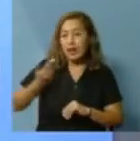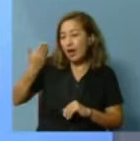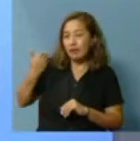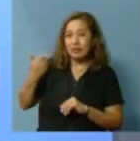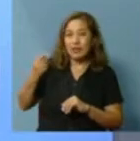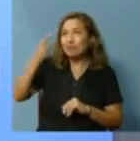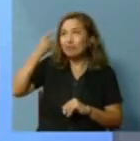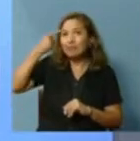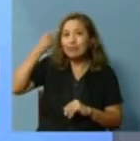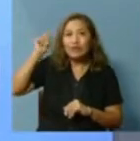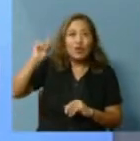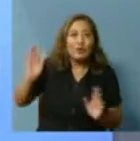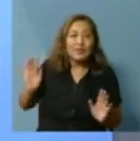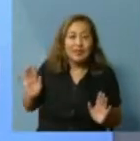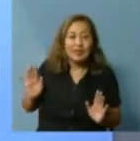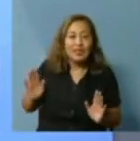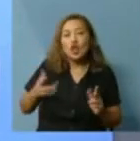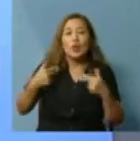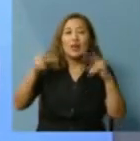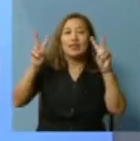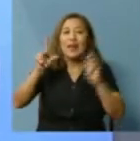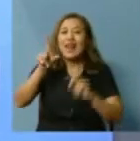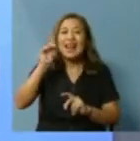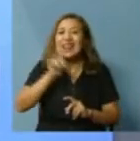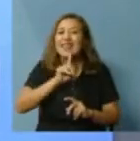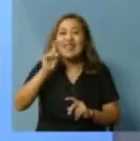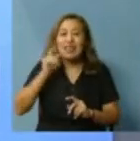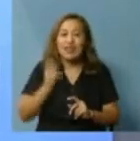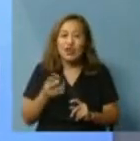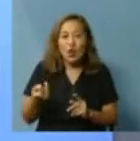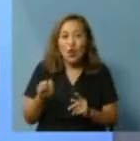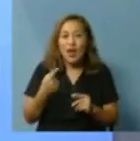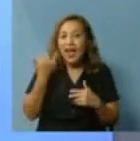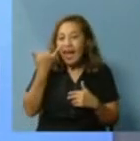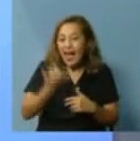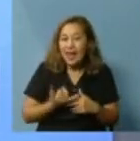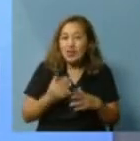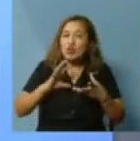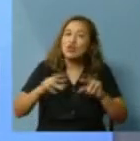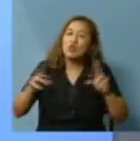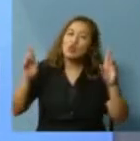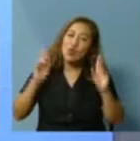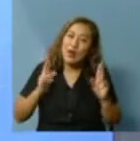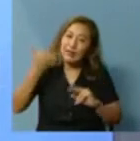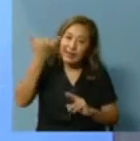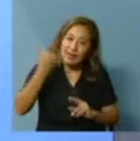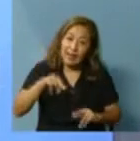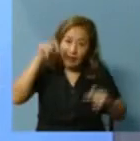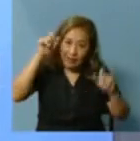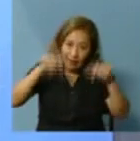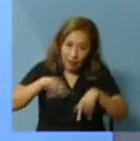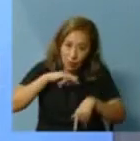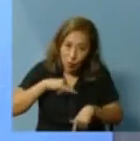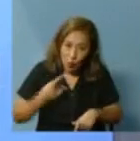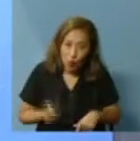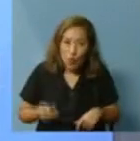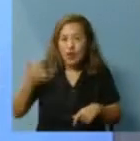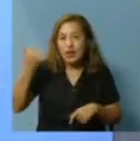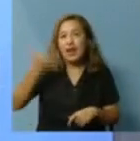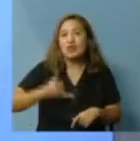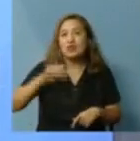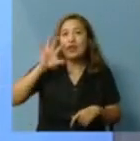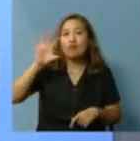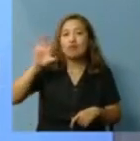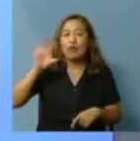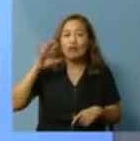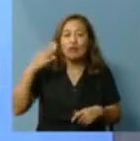no lo hubiéramos pensado como el tema del litio reciente hay un triángulo bueno es a la suerte que también tiene jujuy desde una provincia